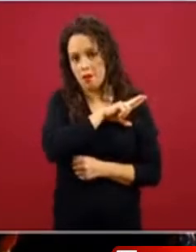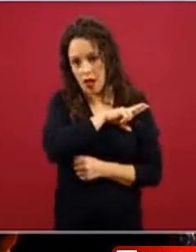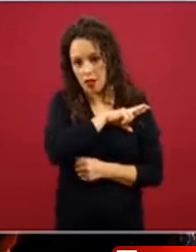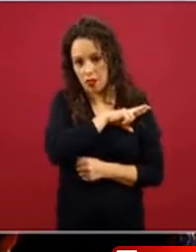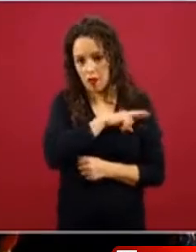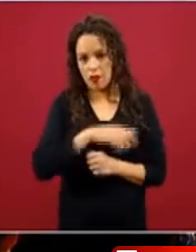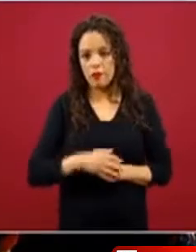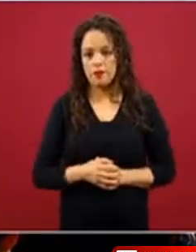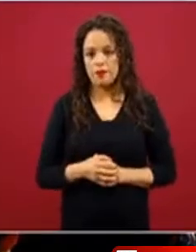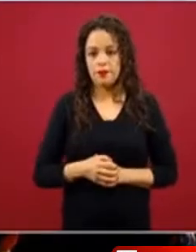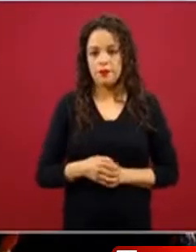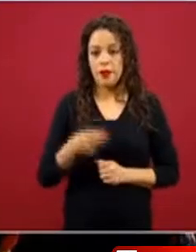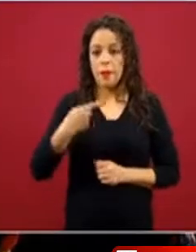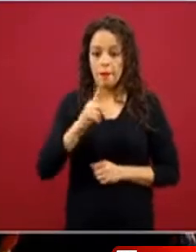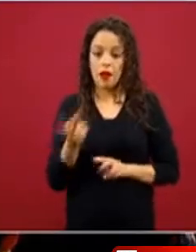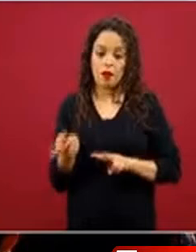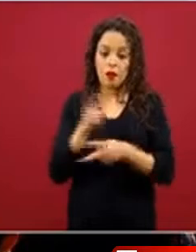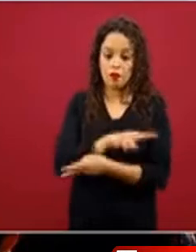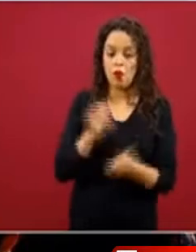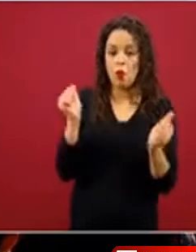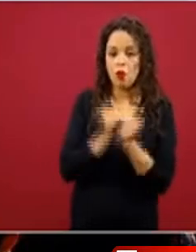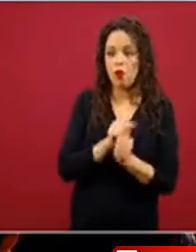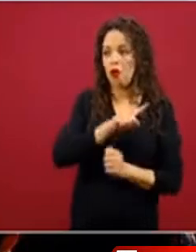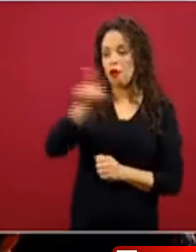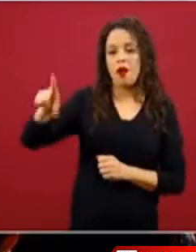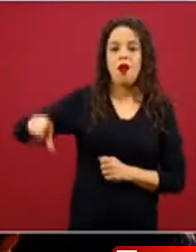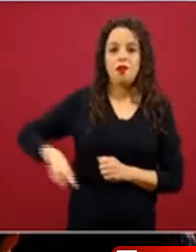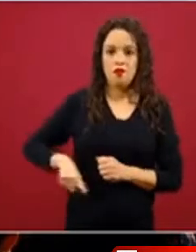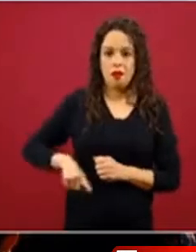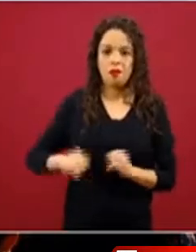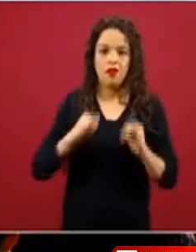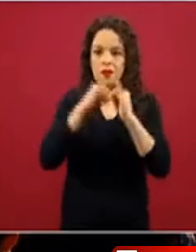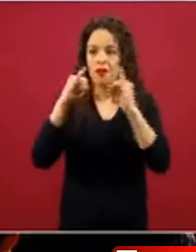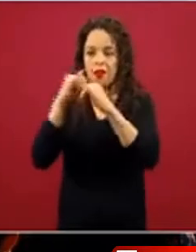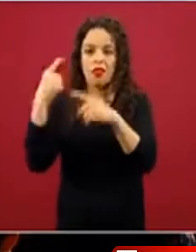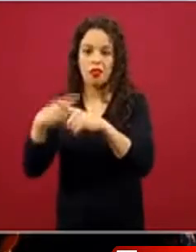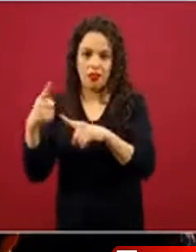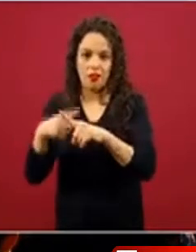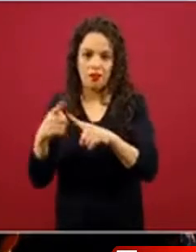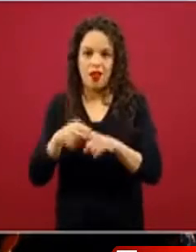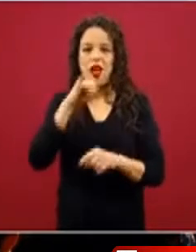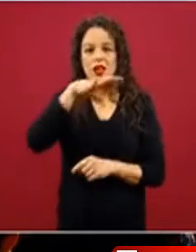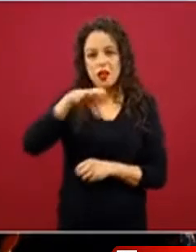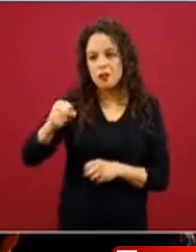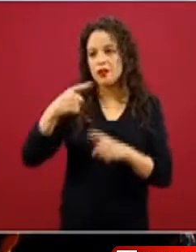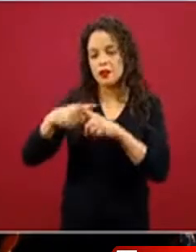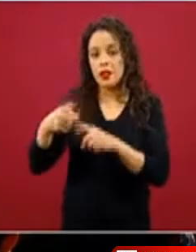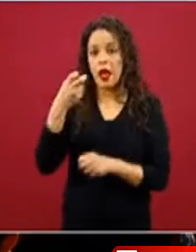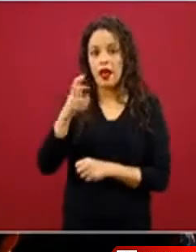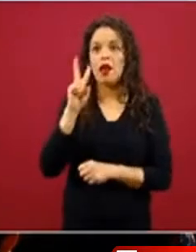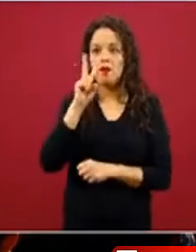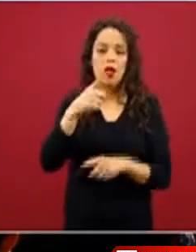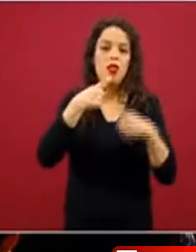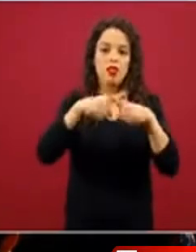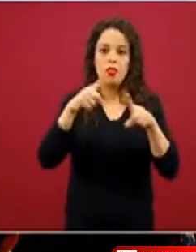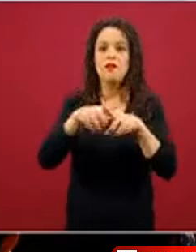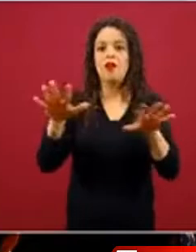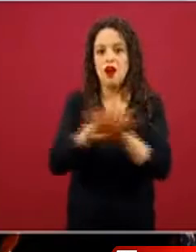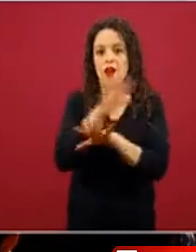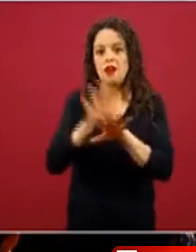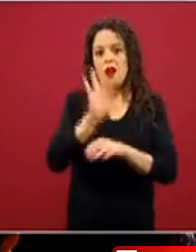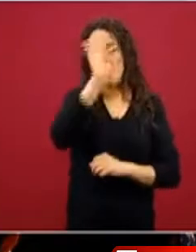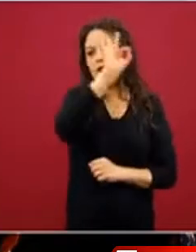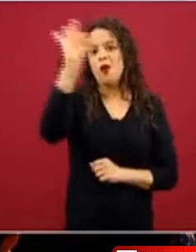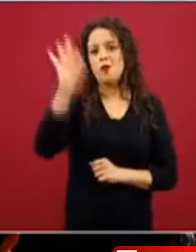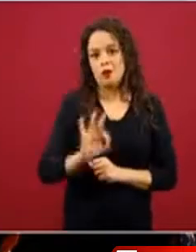versus lo que observamos en el ambiente institucional, y eso también genera cambios importantes en los porcentajes de positividad, es decir, lo que